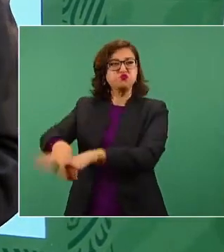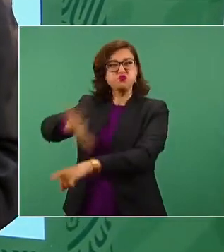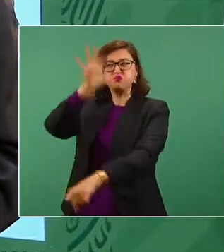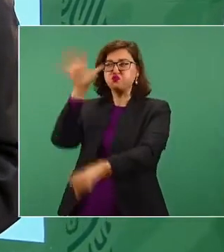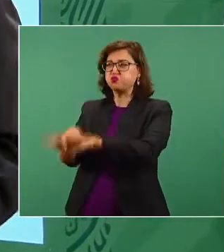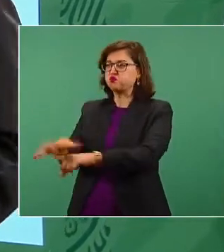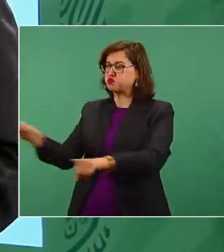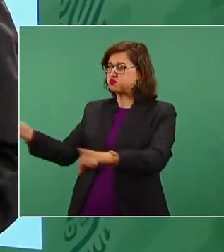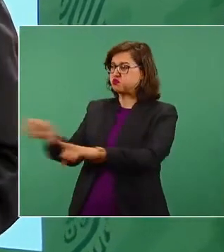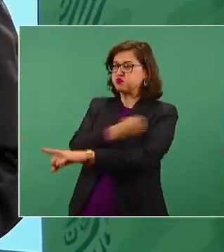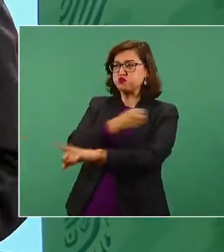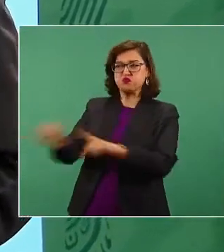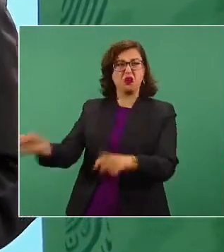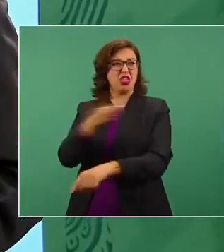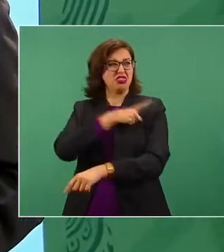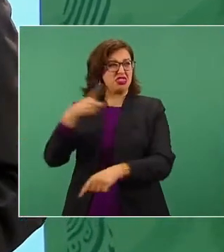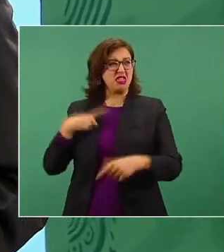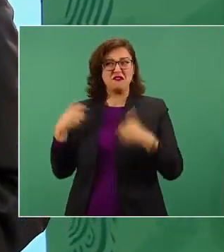a los manifestantes,